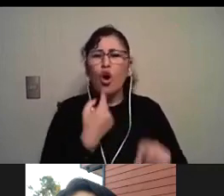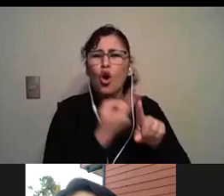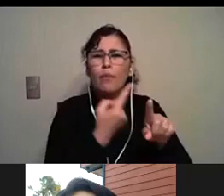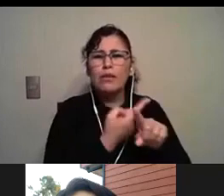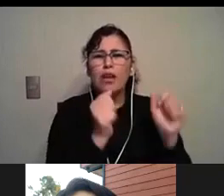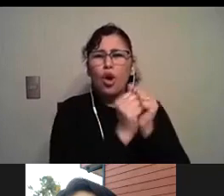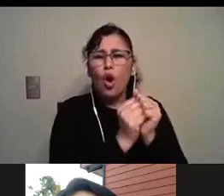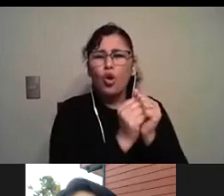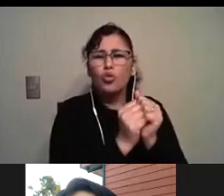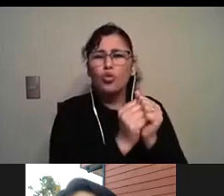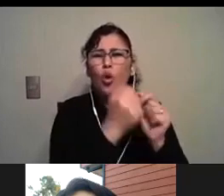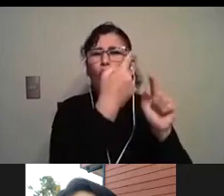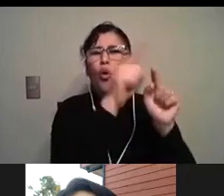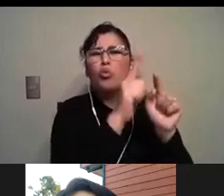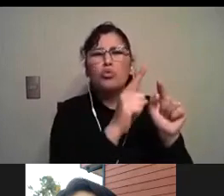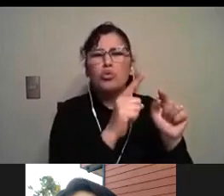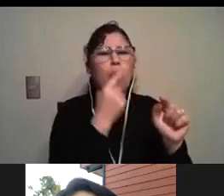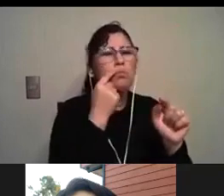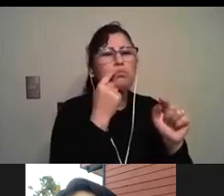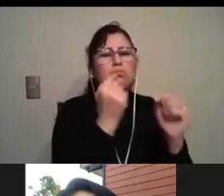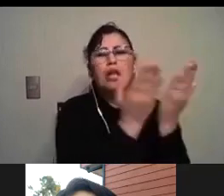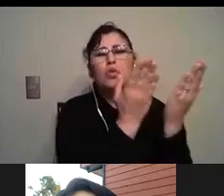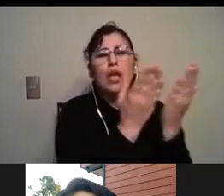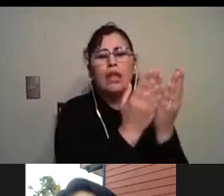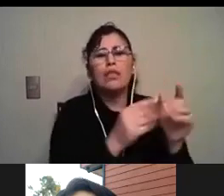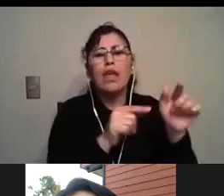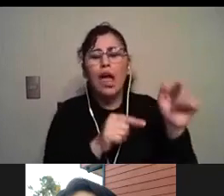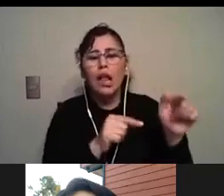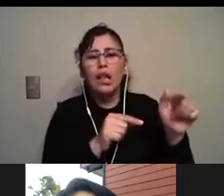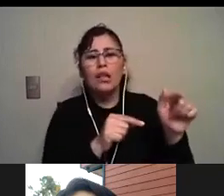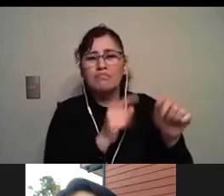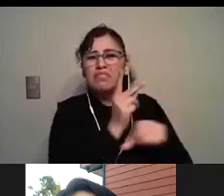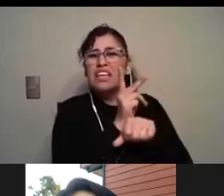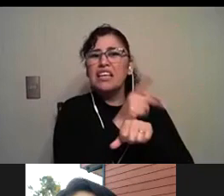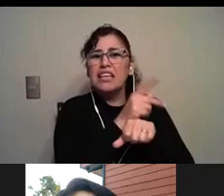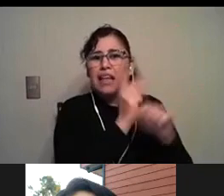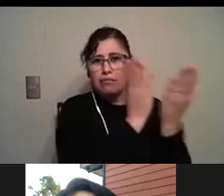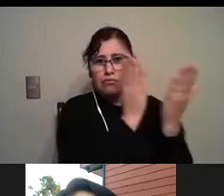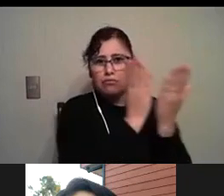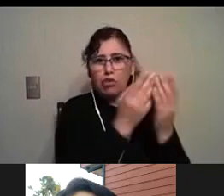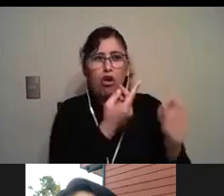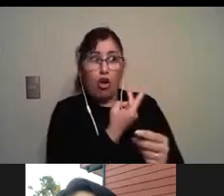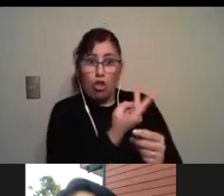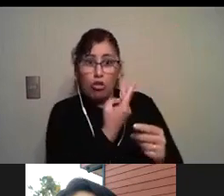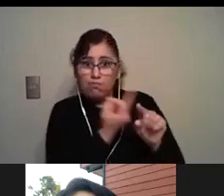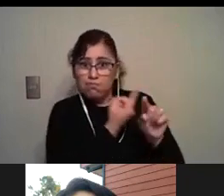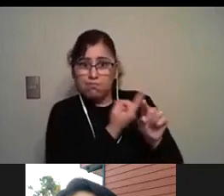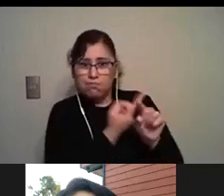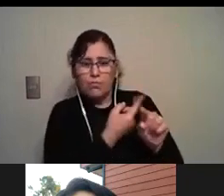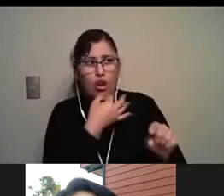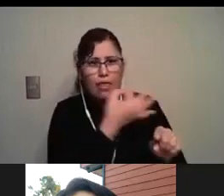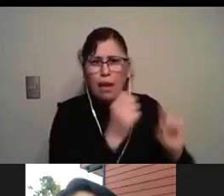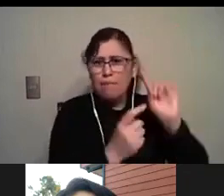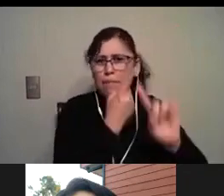kinesiología sobre las lesiones de la primera motoneurona. ¿Ya? Y yo le dije que